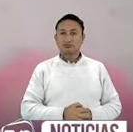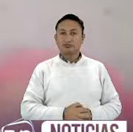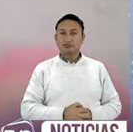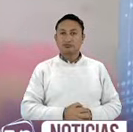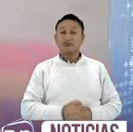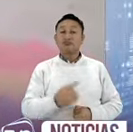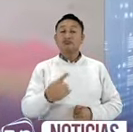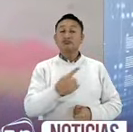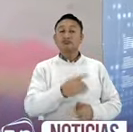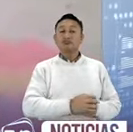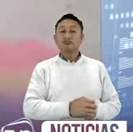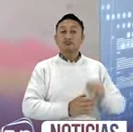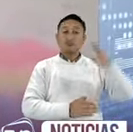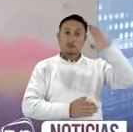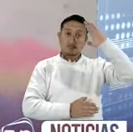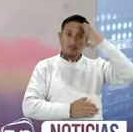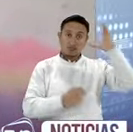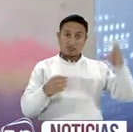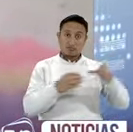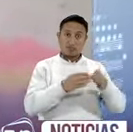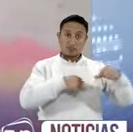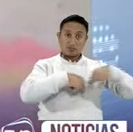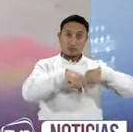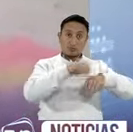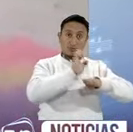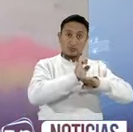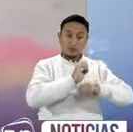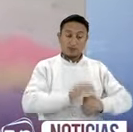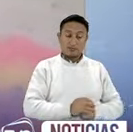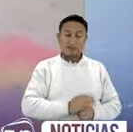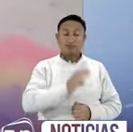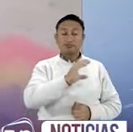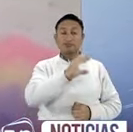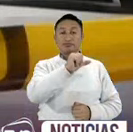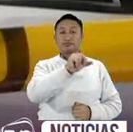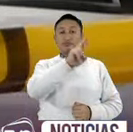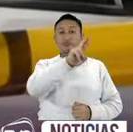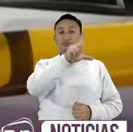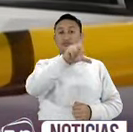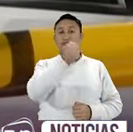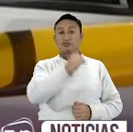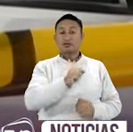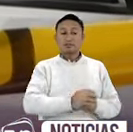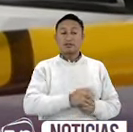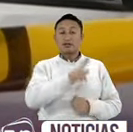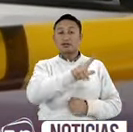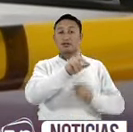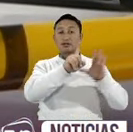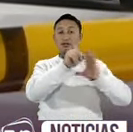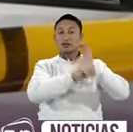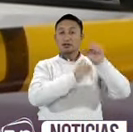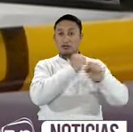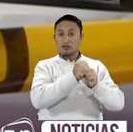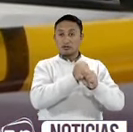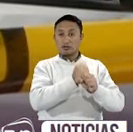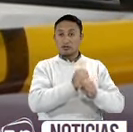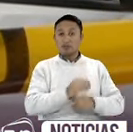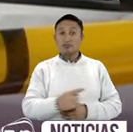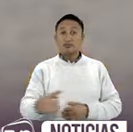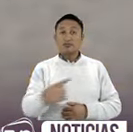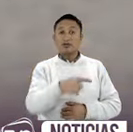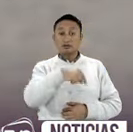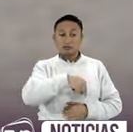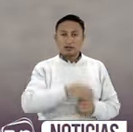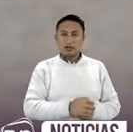Se trata del sargento de la Comisión de Tránsito del Ecuador, Carlos Julio Negrete, de 36 años, quien